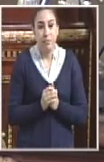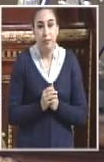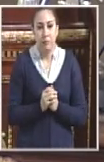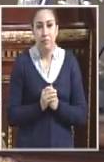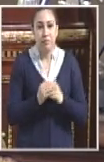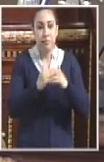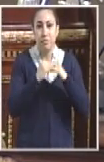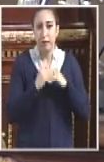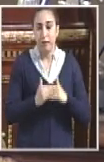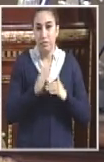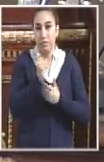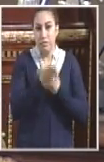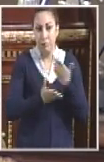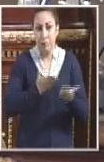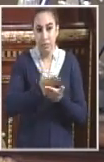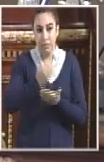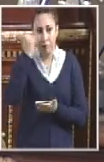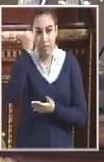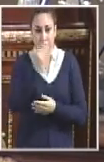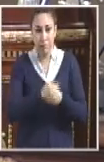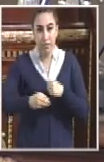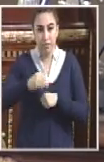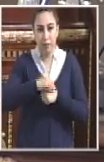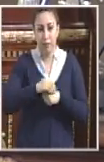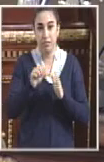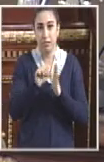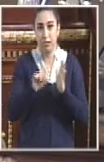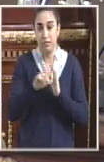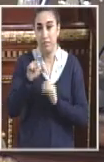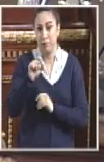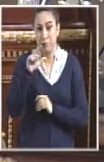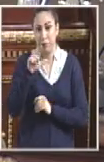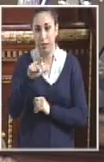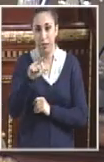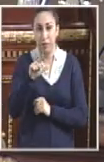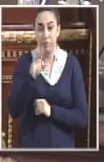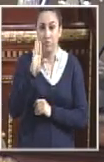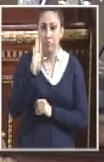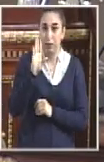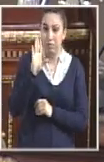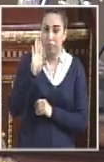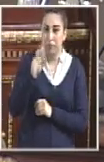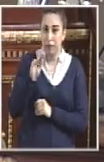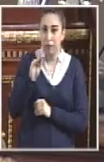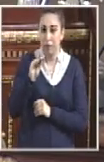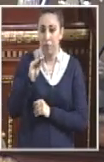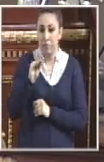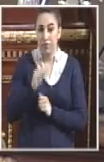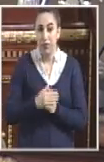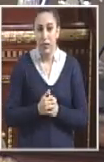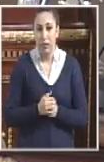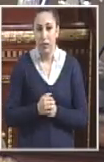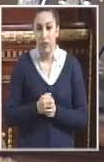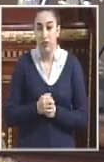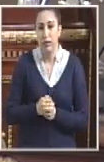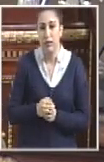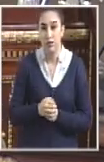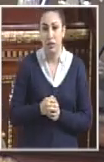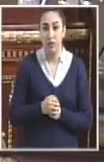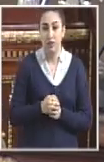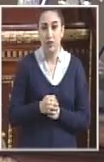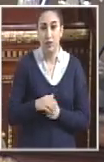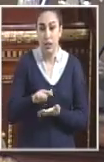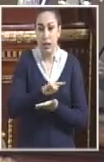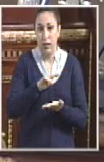de decreto por el que se adicionan los artículos 27 novenos y 27 décimos a la Ley de Salud